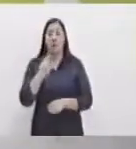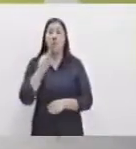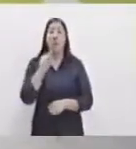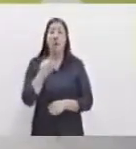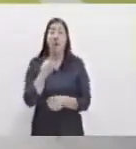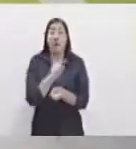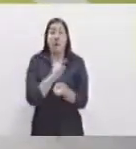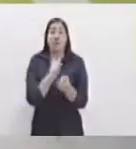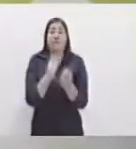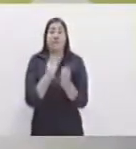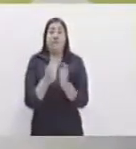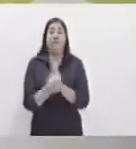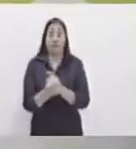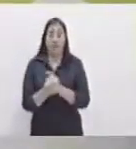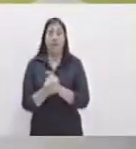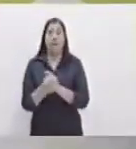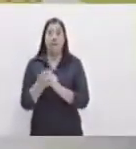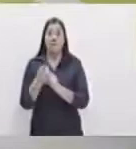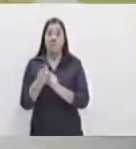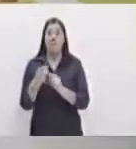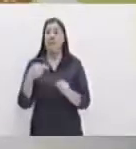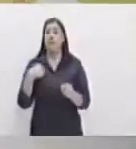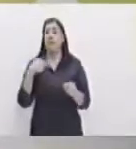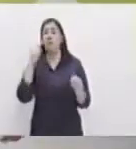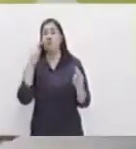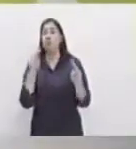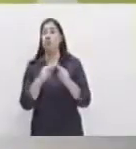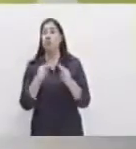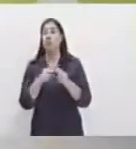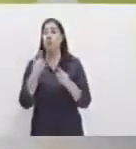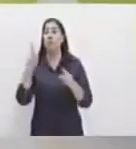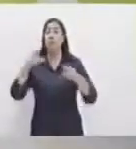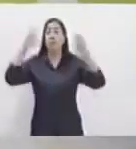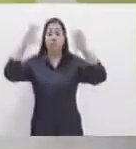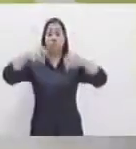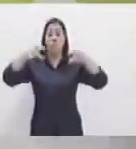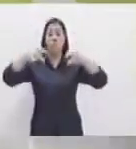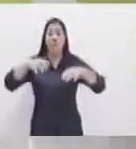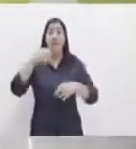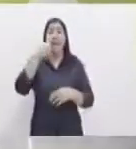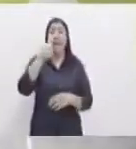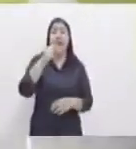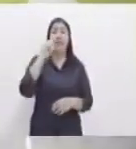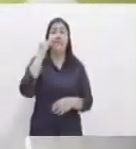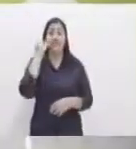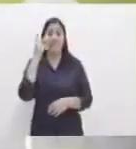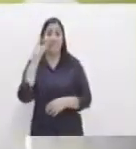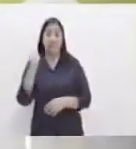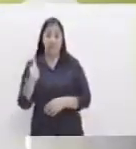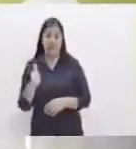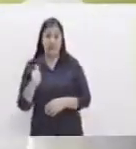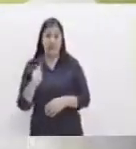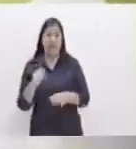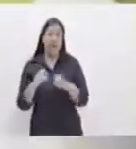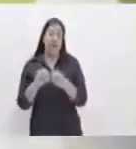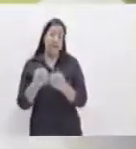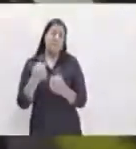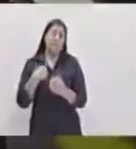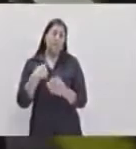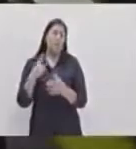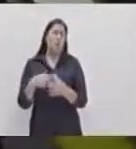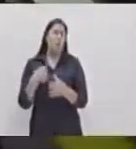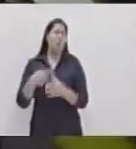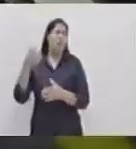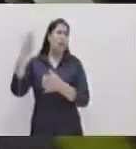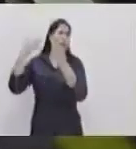se produce entonces lo que conocemos como lluvia ácida. Y de hecho, pues te voy a contar, cuando